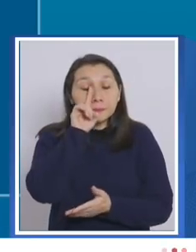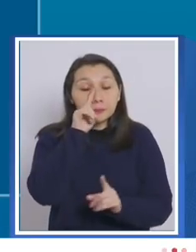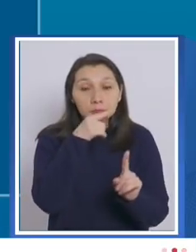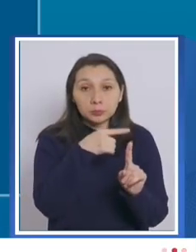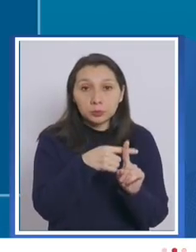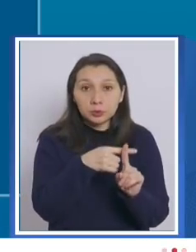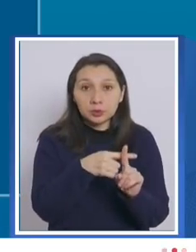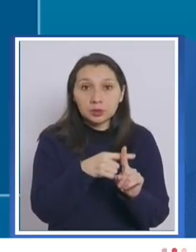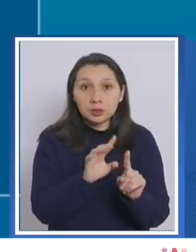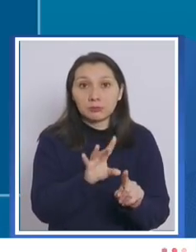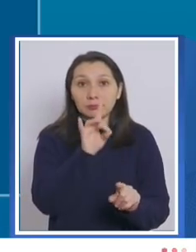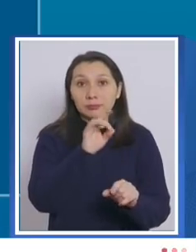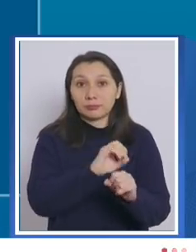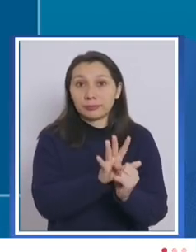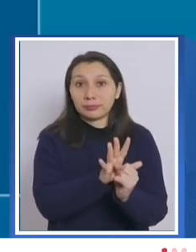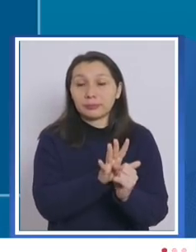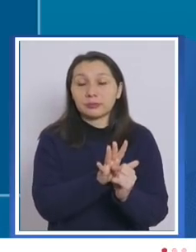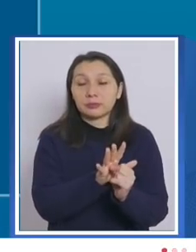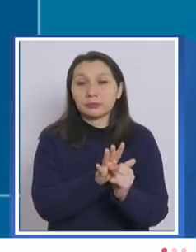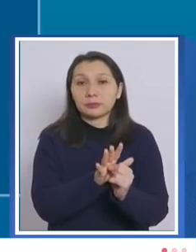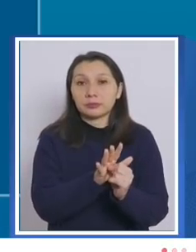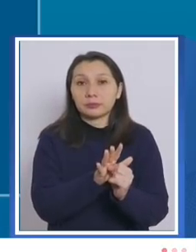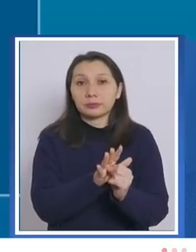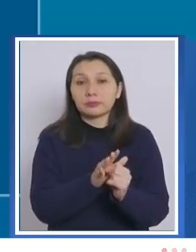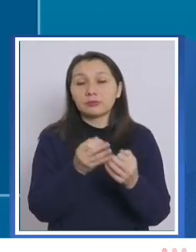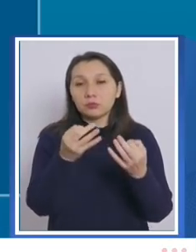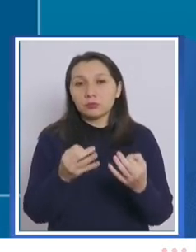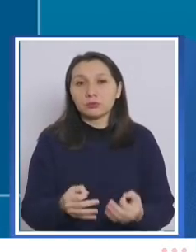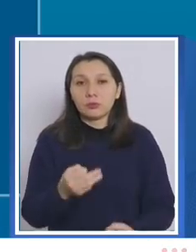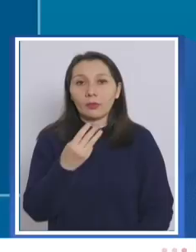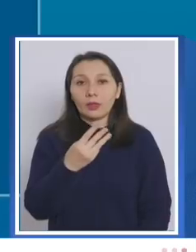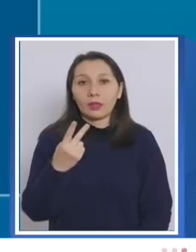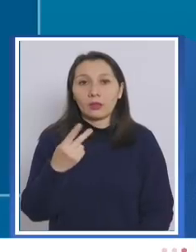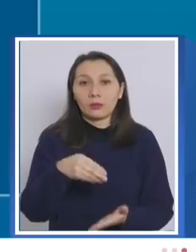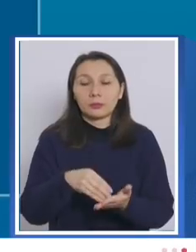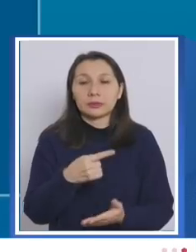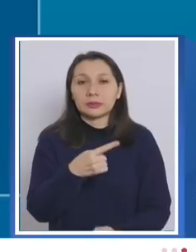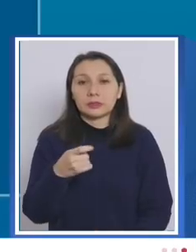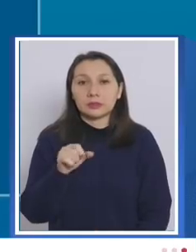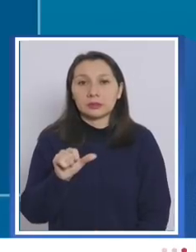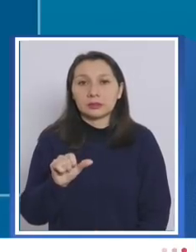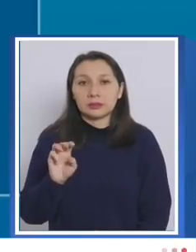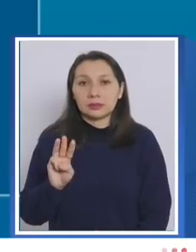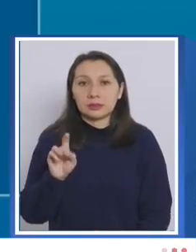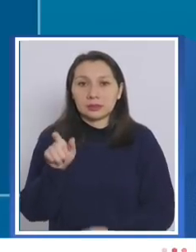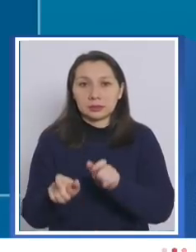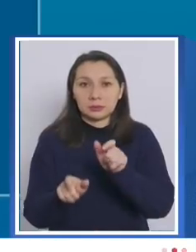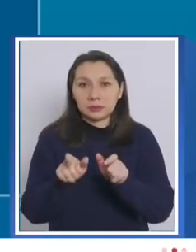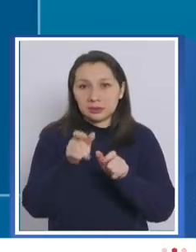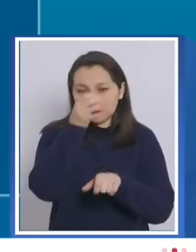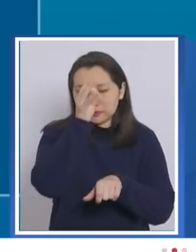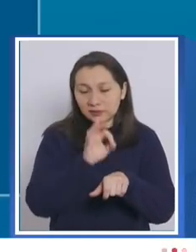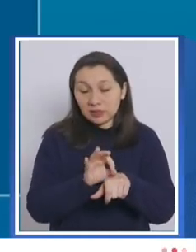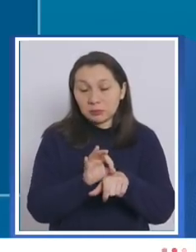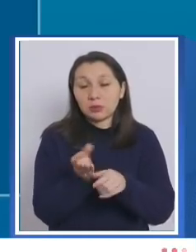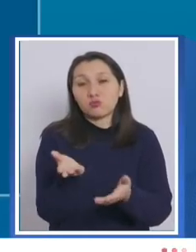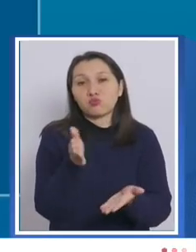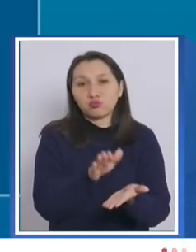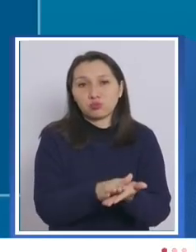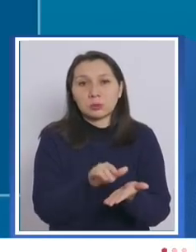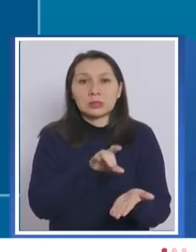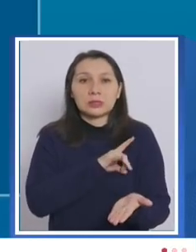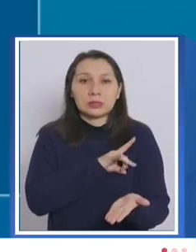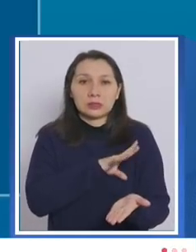positiva alcanza la cantidad de 32.163 pacientes fallecidos en